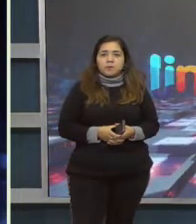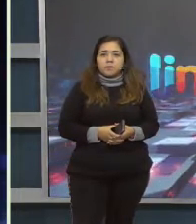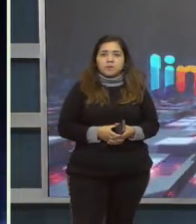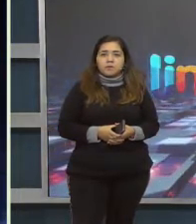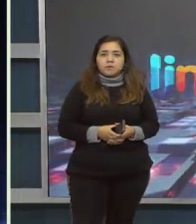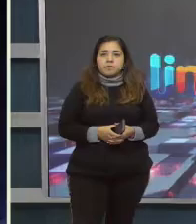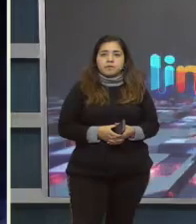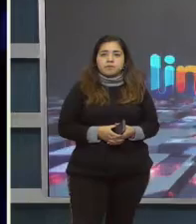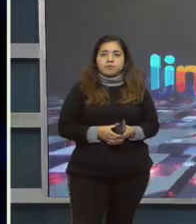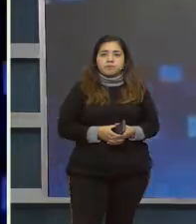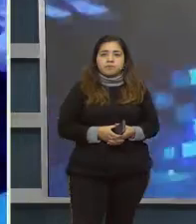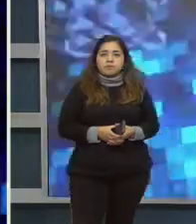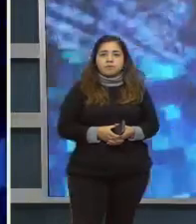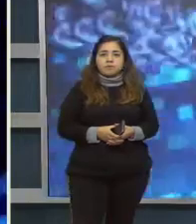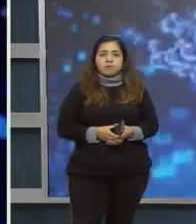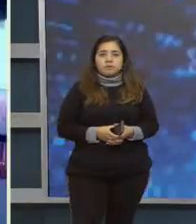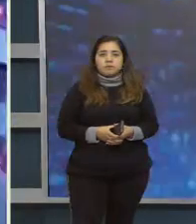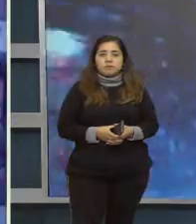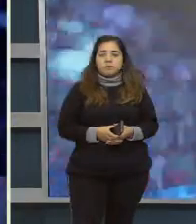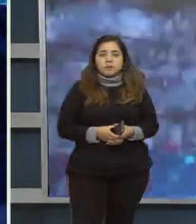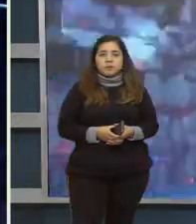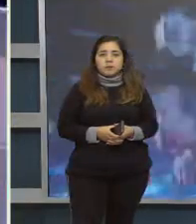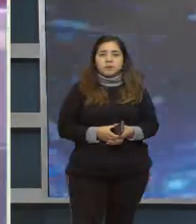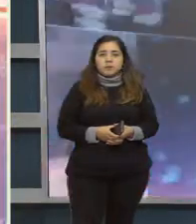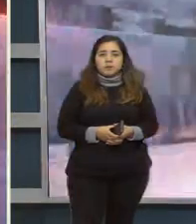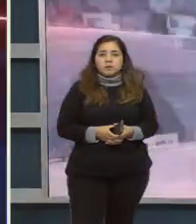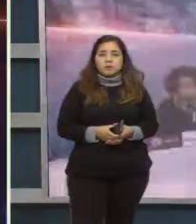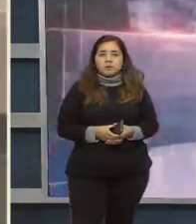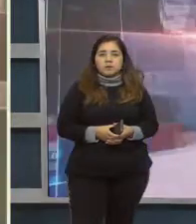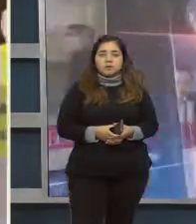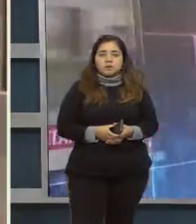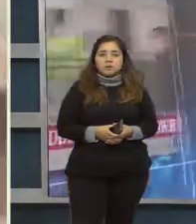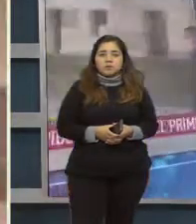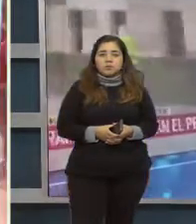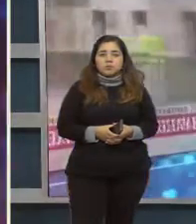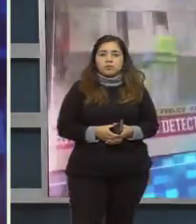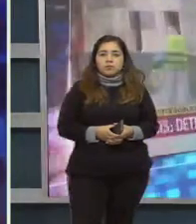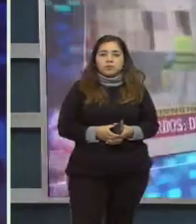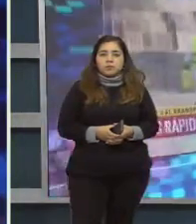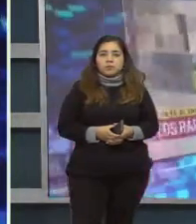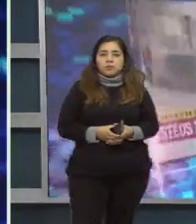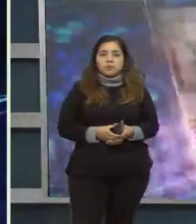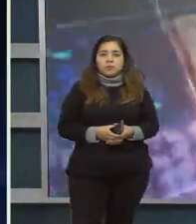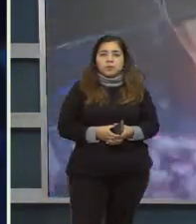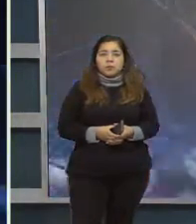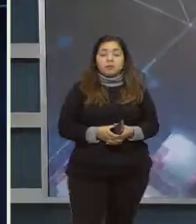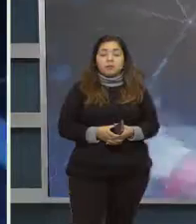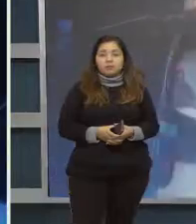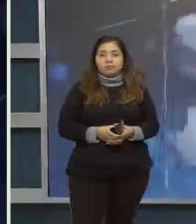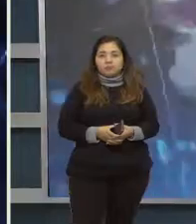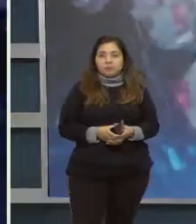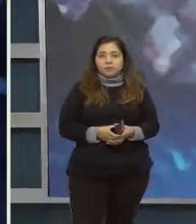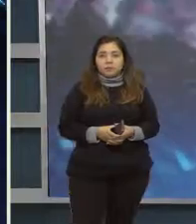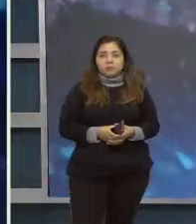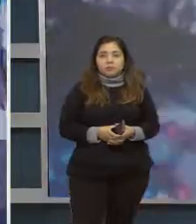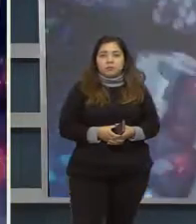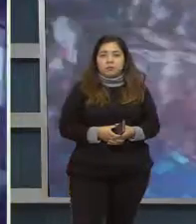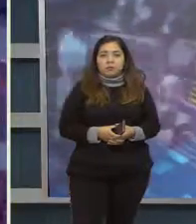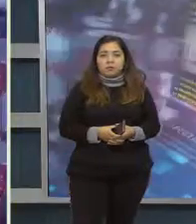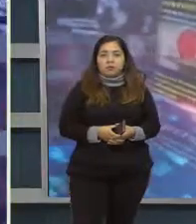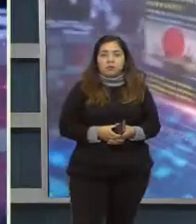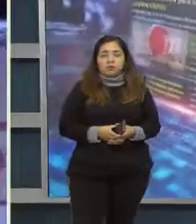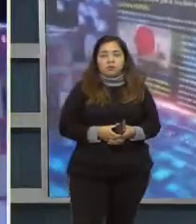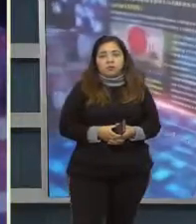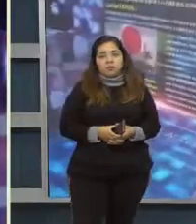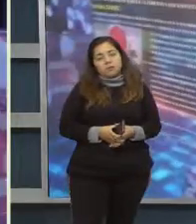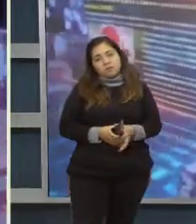sobre qué se les puede tomar y de qué manera tenemos que organizar esos exámenes. Eso por un lado.